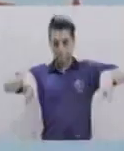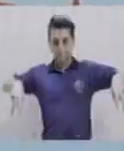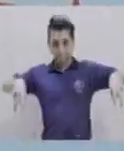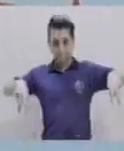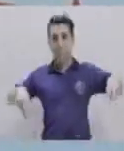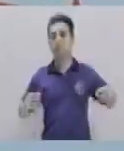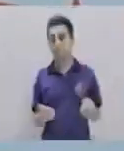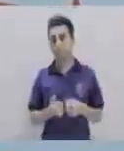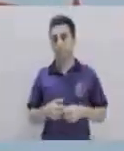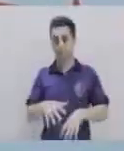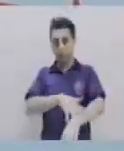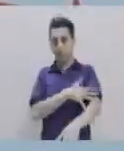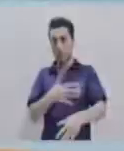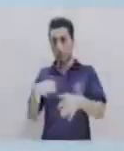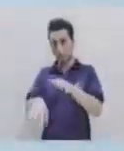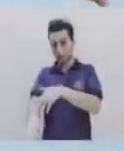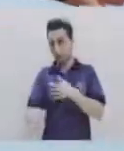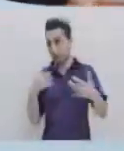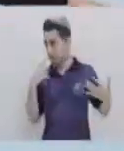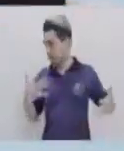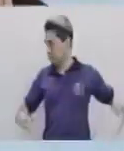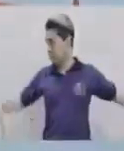nos vamos hacia el lado,